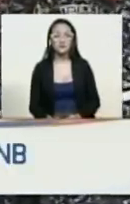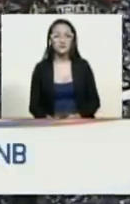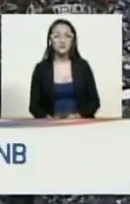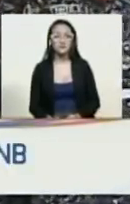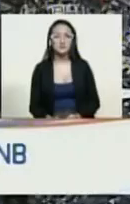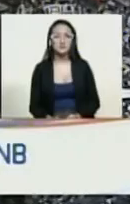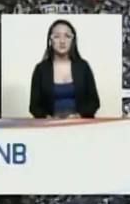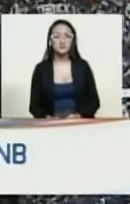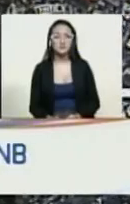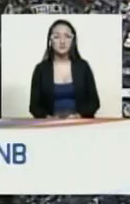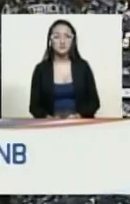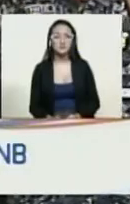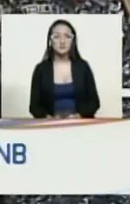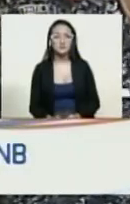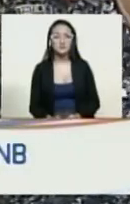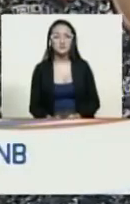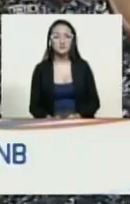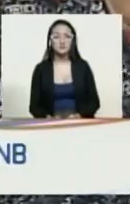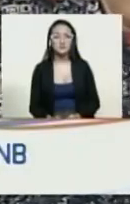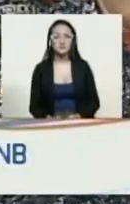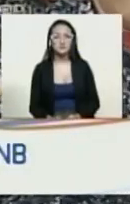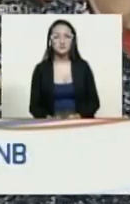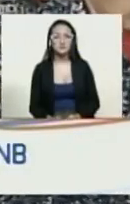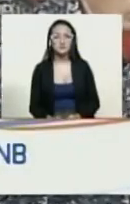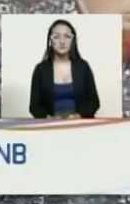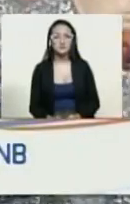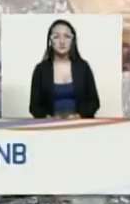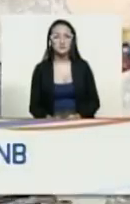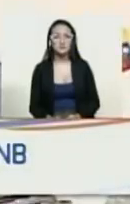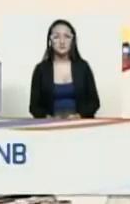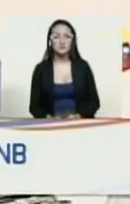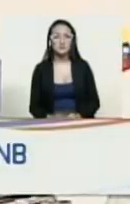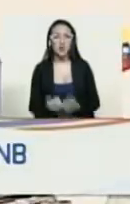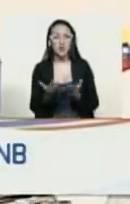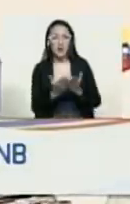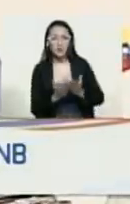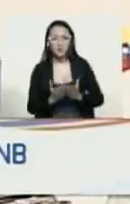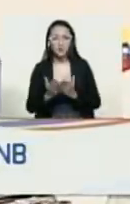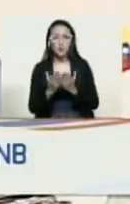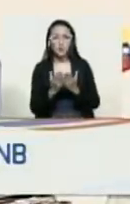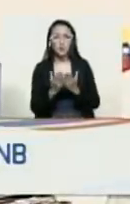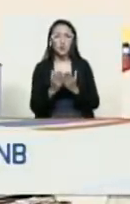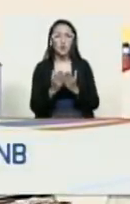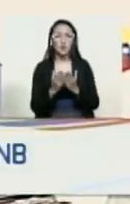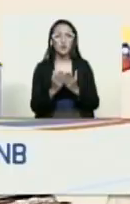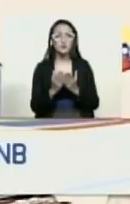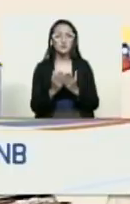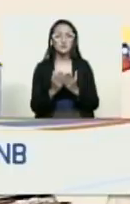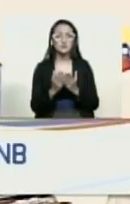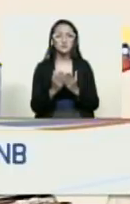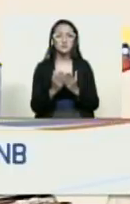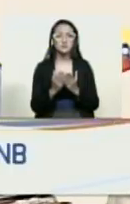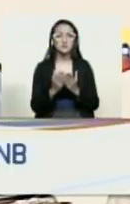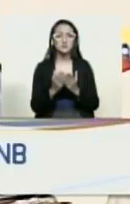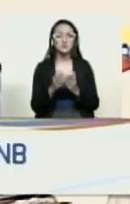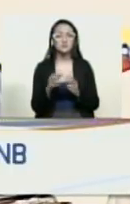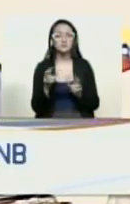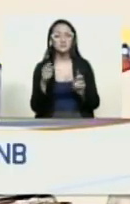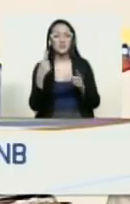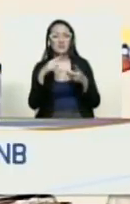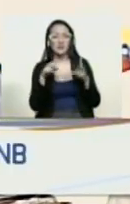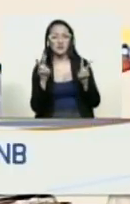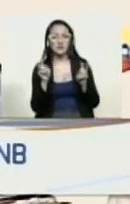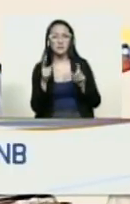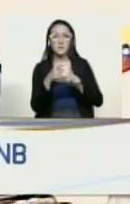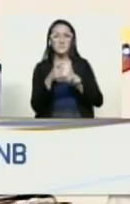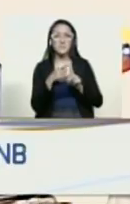focalizar la acción de gobierno. Hemos hecho un estudio del territorio tomando en consideración varios aspectos. En